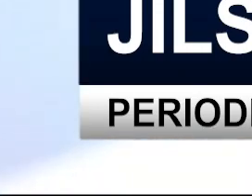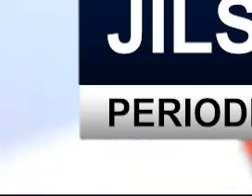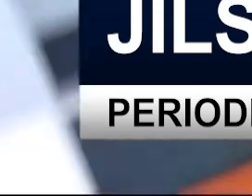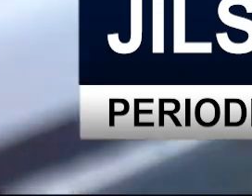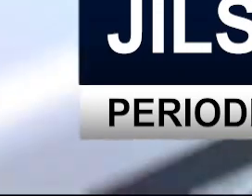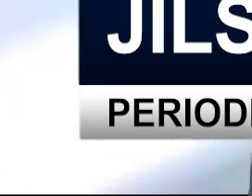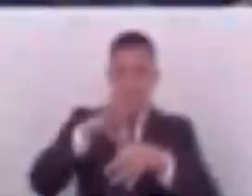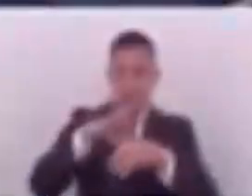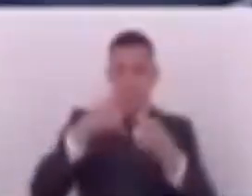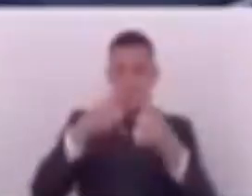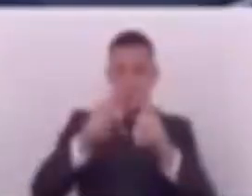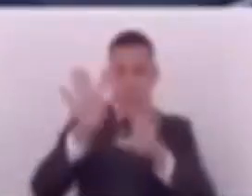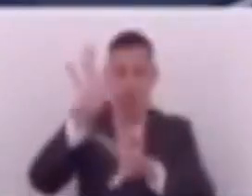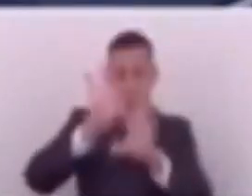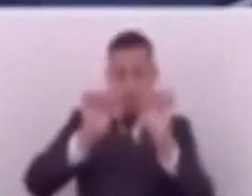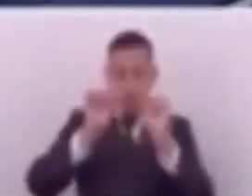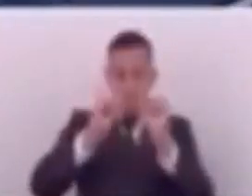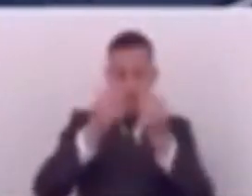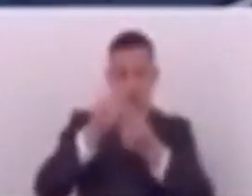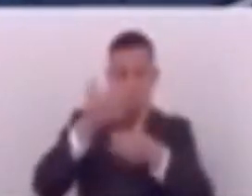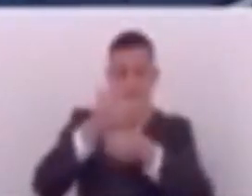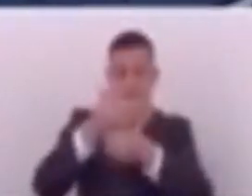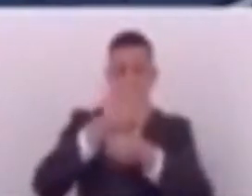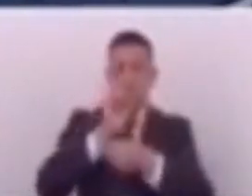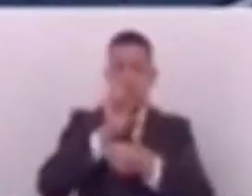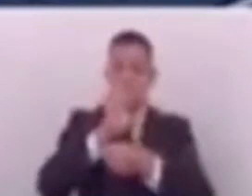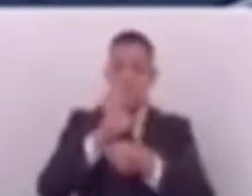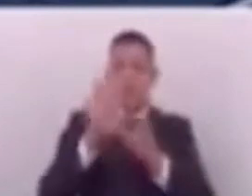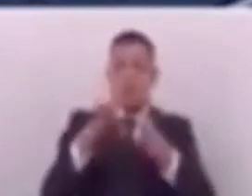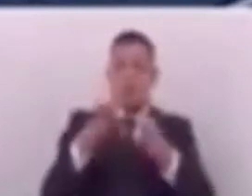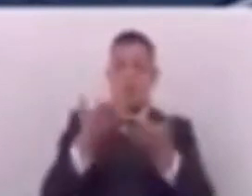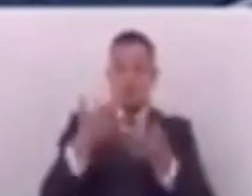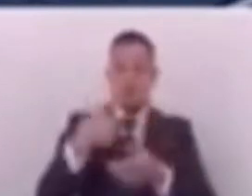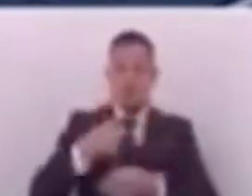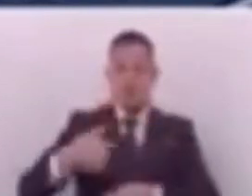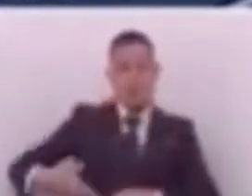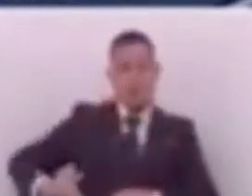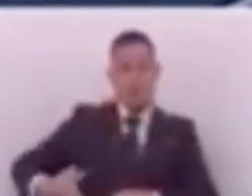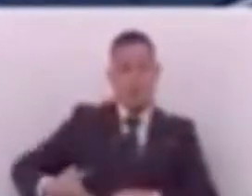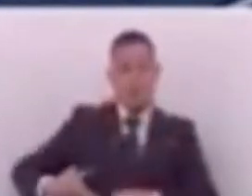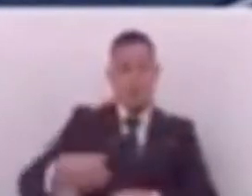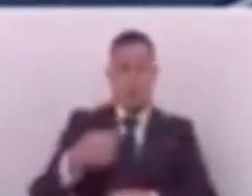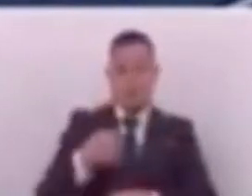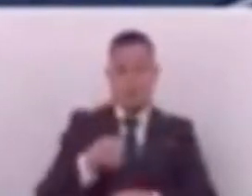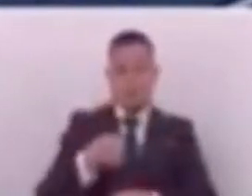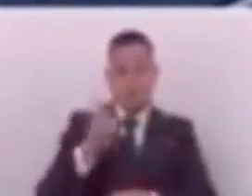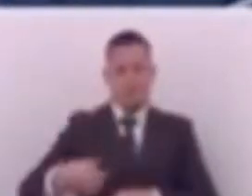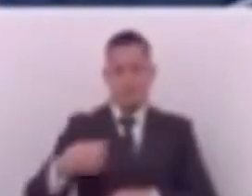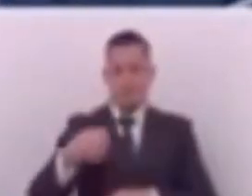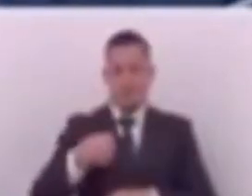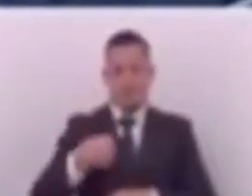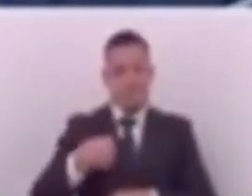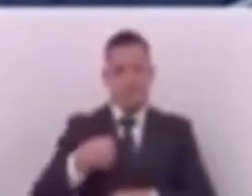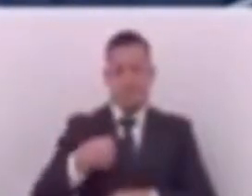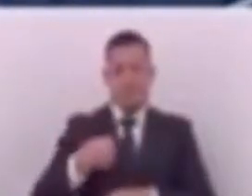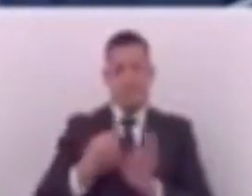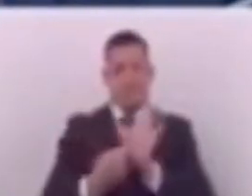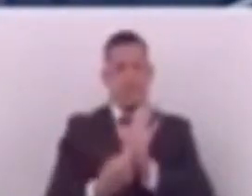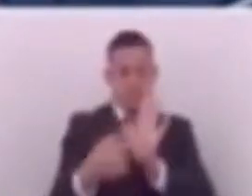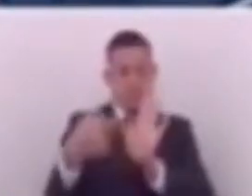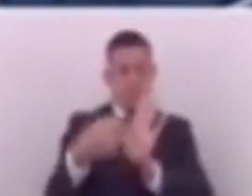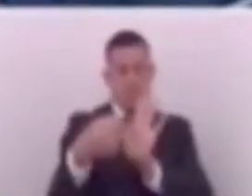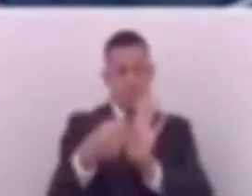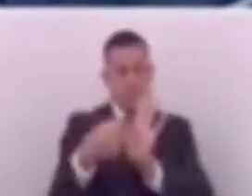Miss Bulgaria algunas de la fracción decían de que de que yo mentía y no aquí está